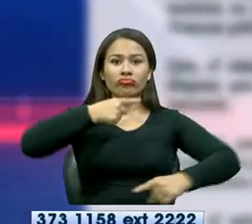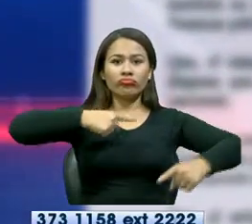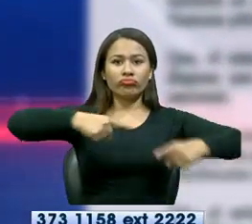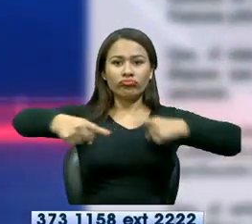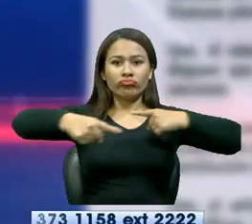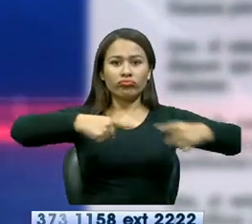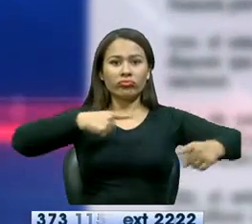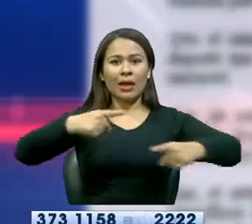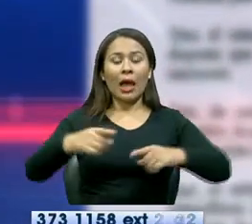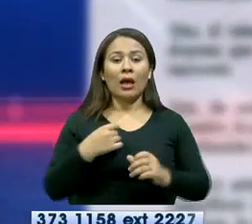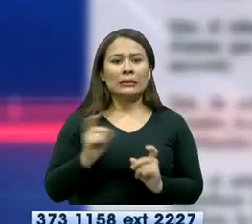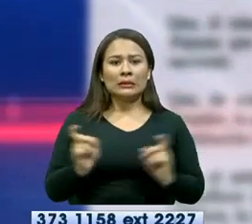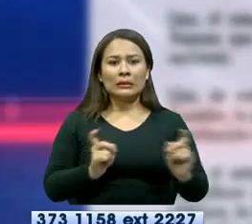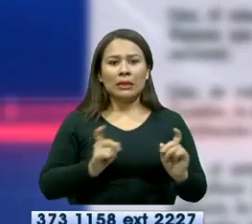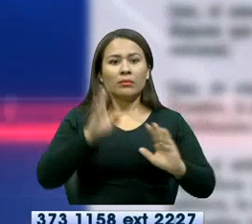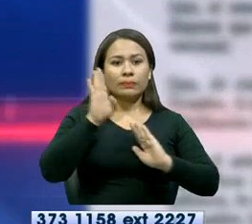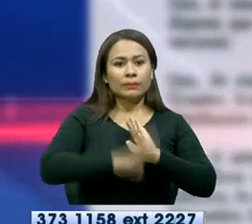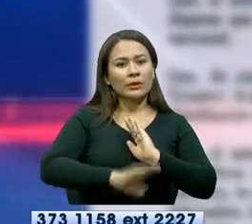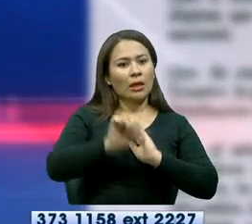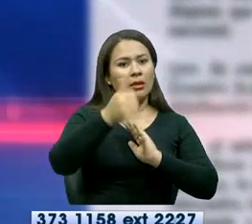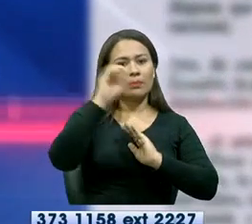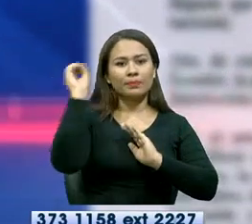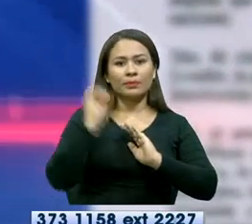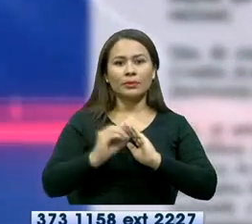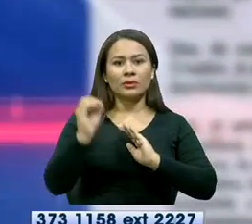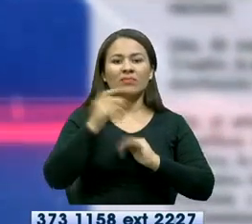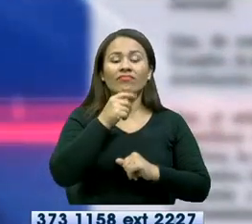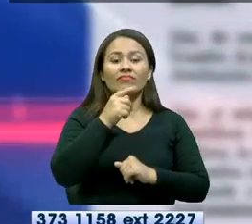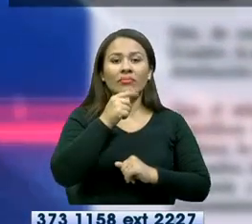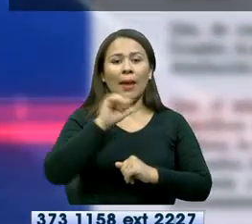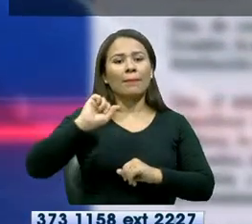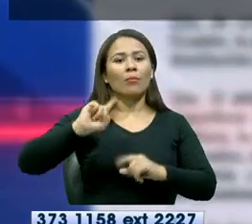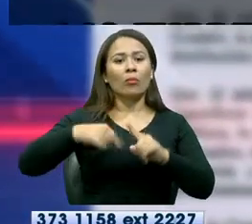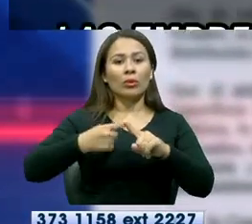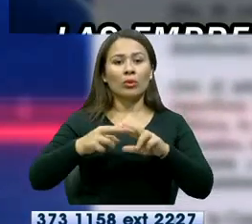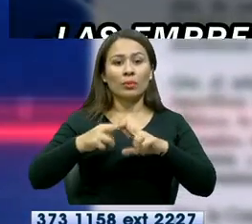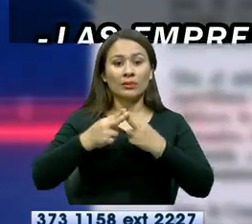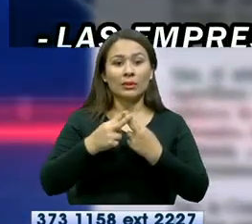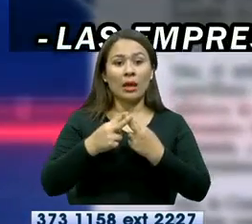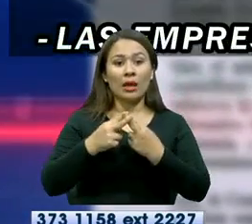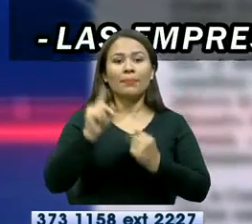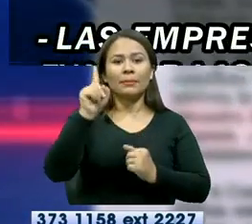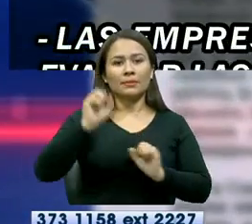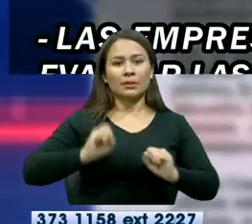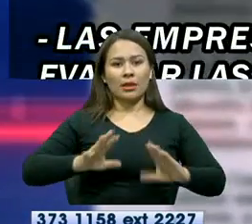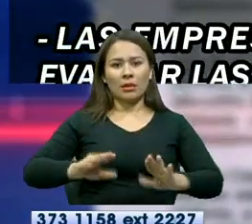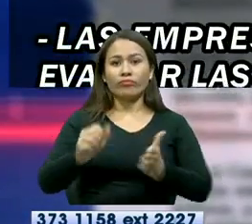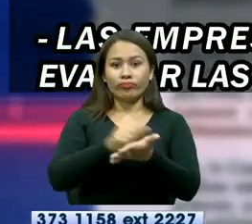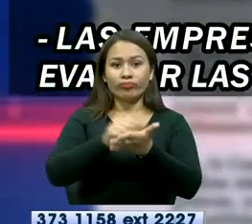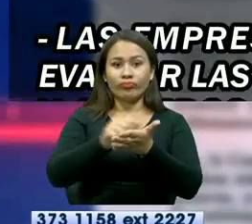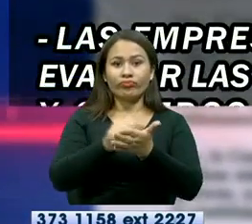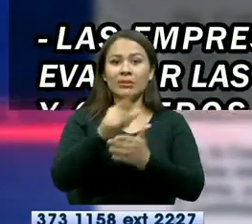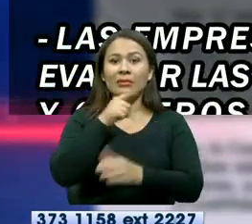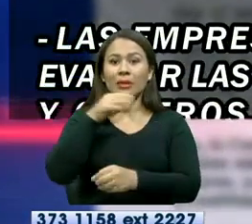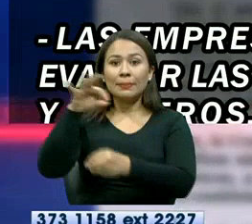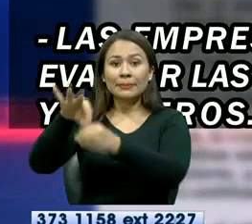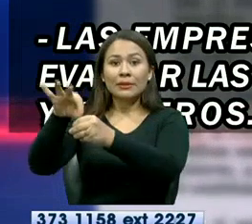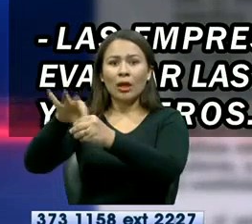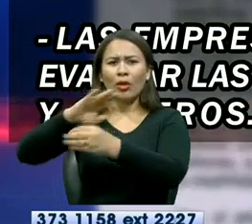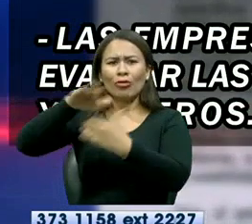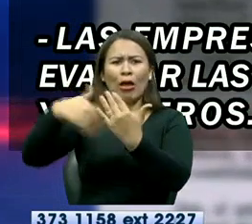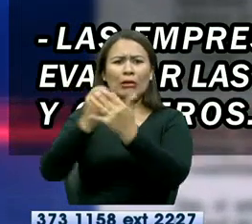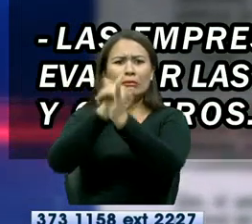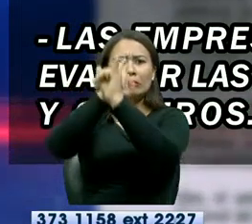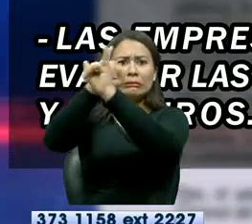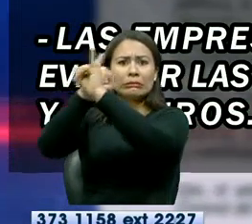jerárquico se reajustarán en un 10% a partir del 1 de septiembre. Se eliminarán las vacantes de